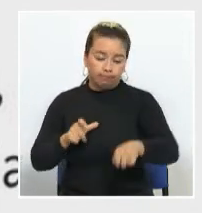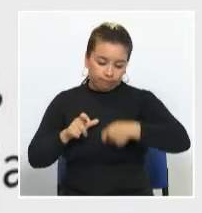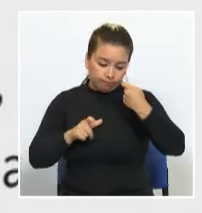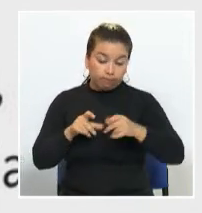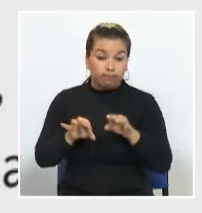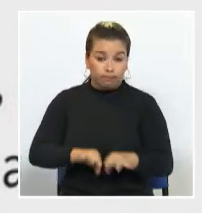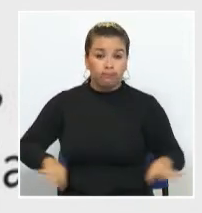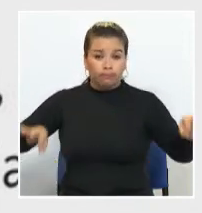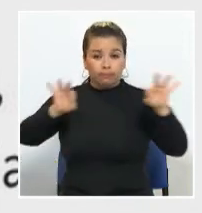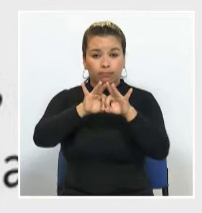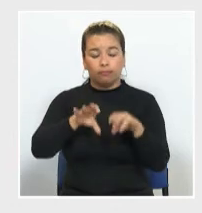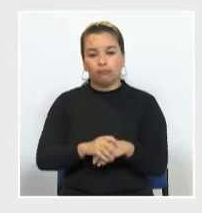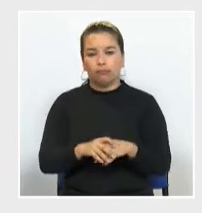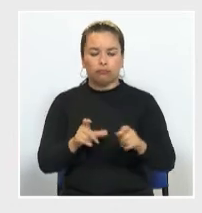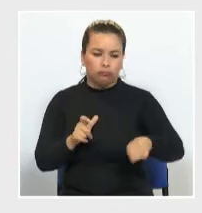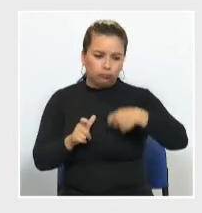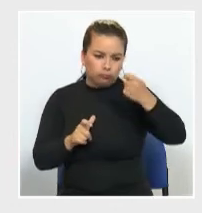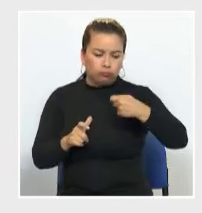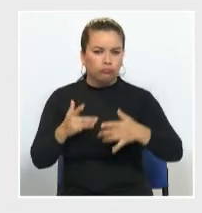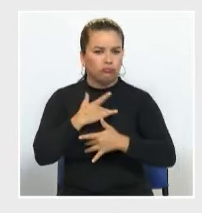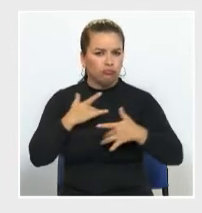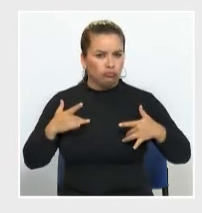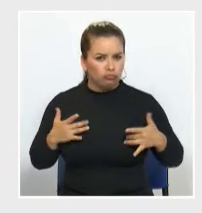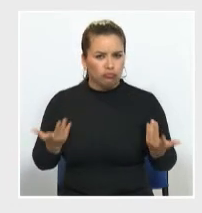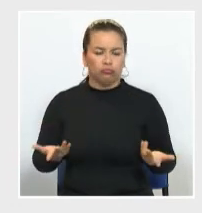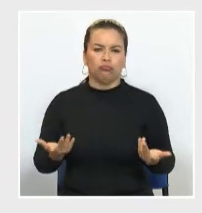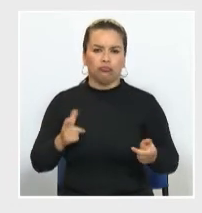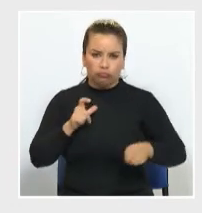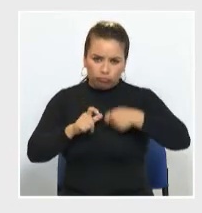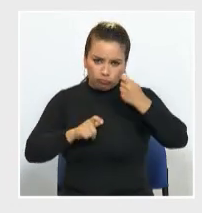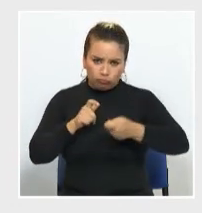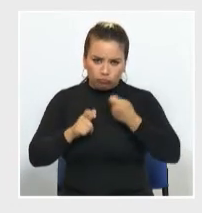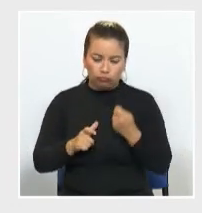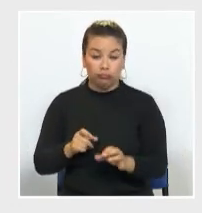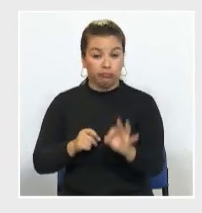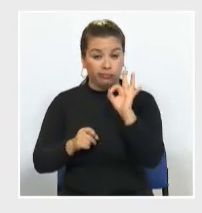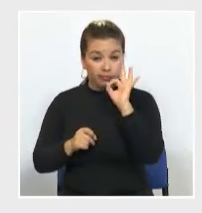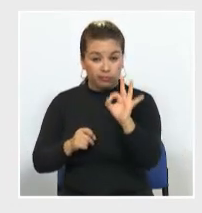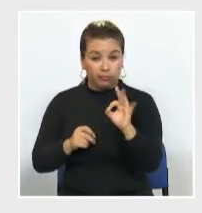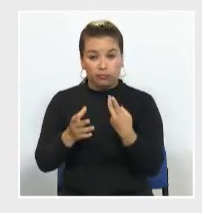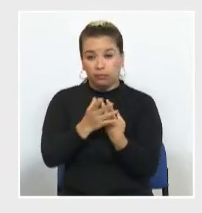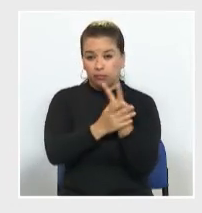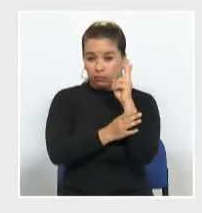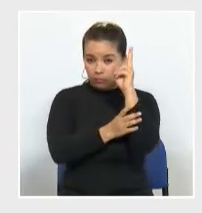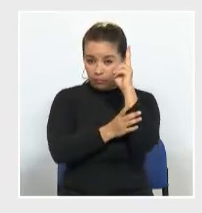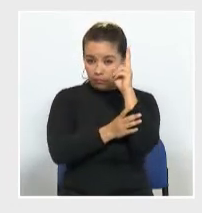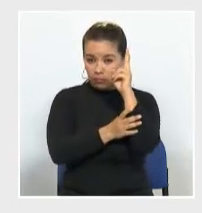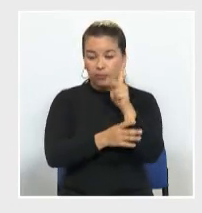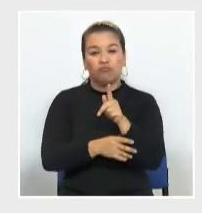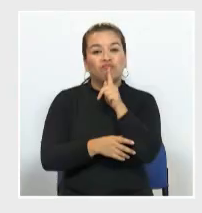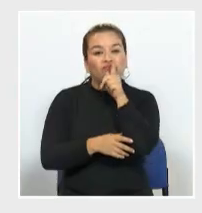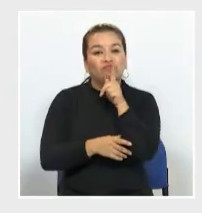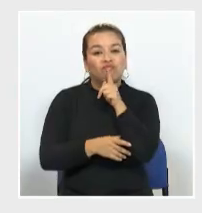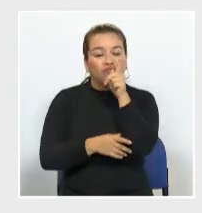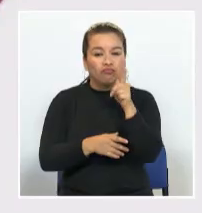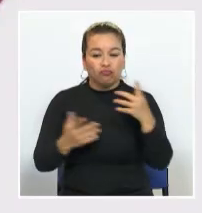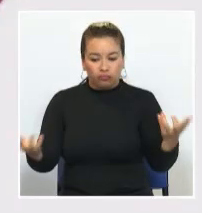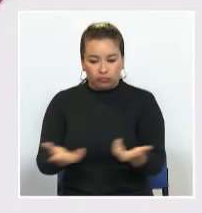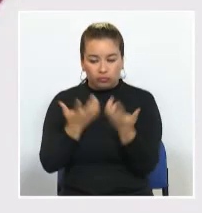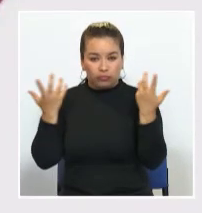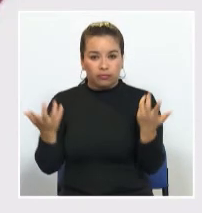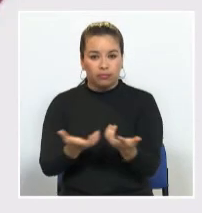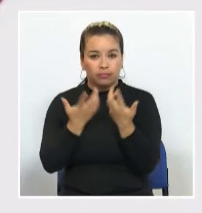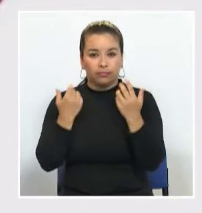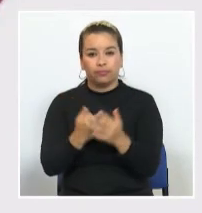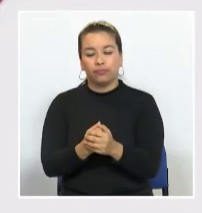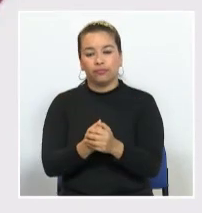decir, una alimentación sana, una alimentación rica en verduras, en frutas, en ensaladas, una